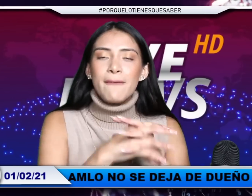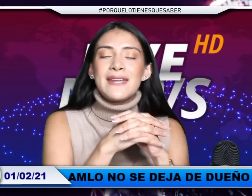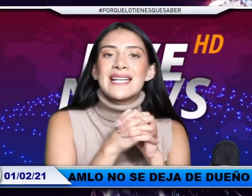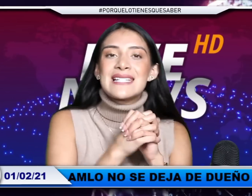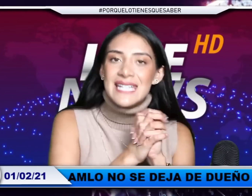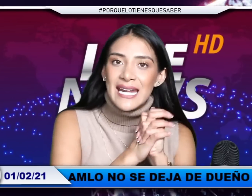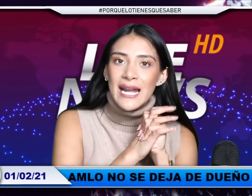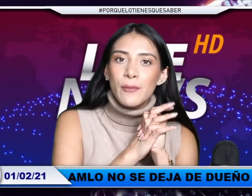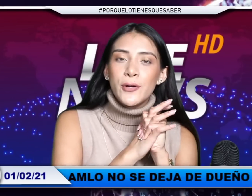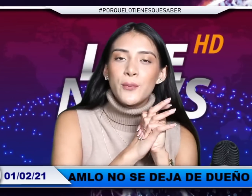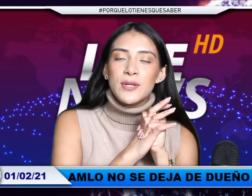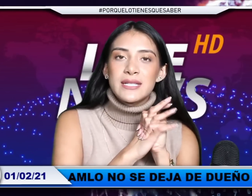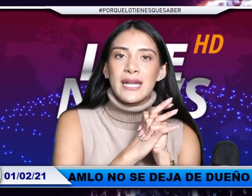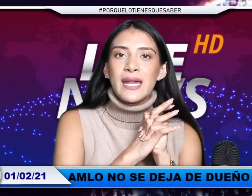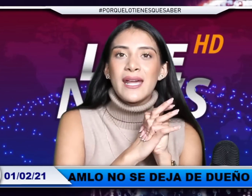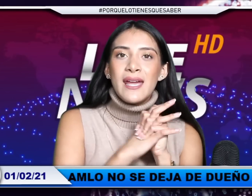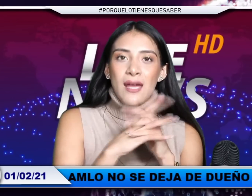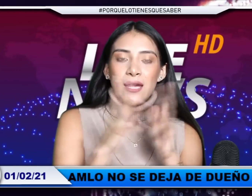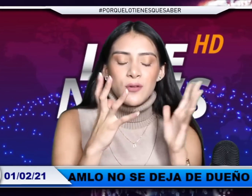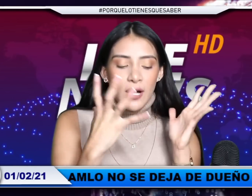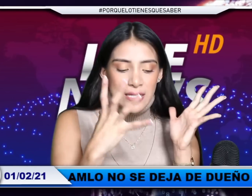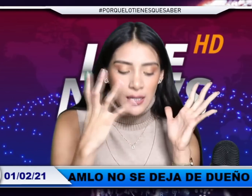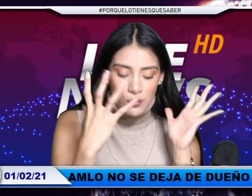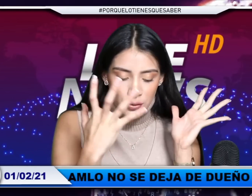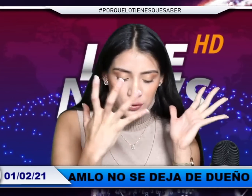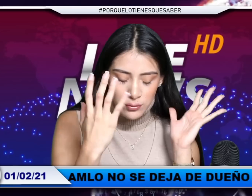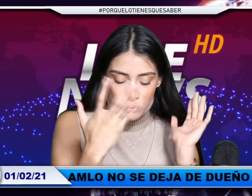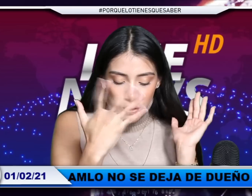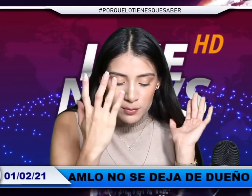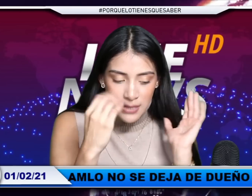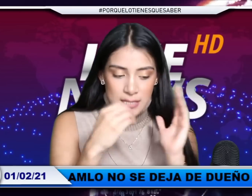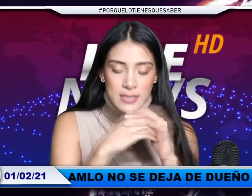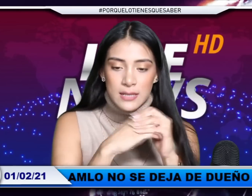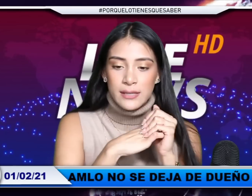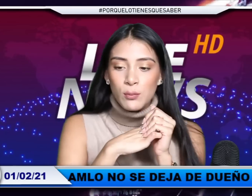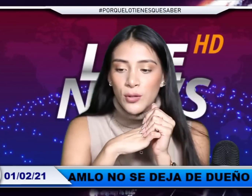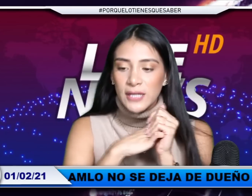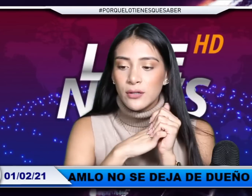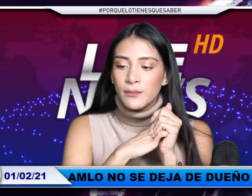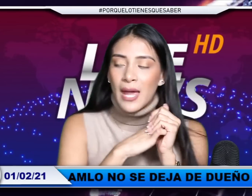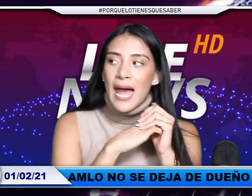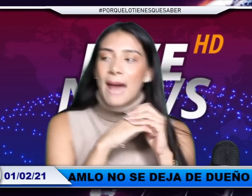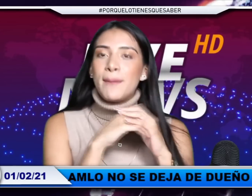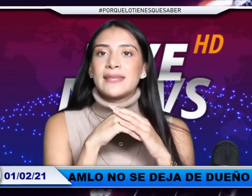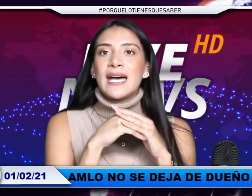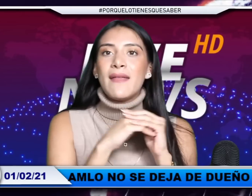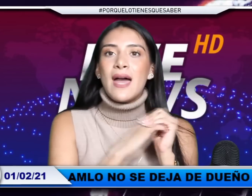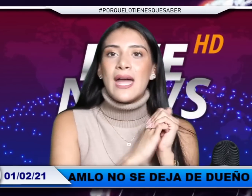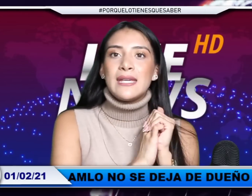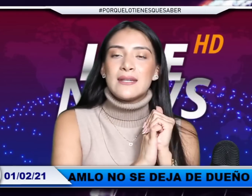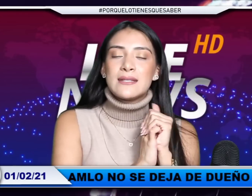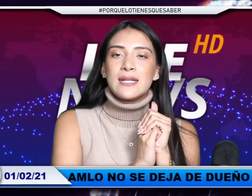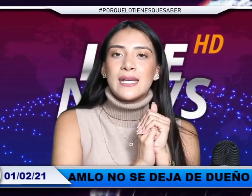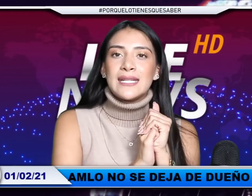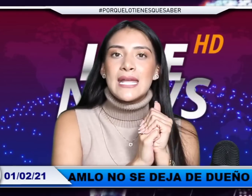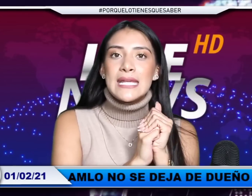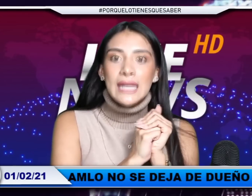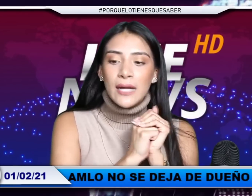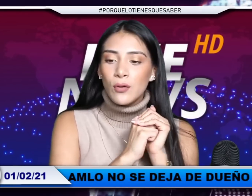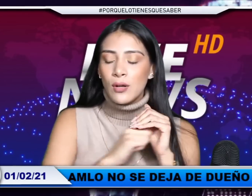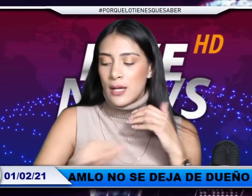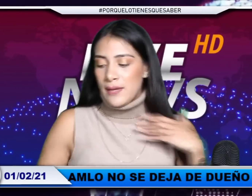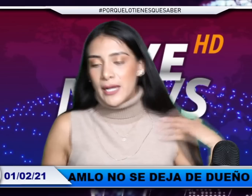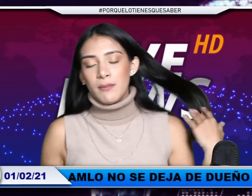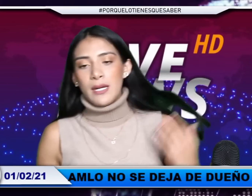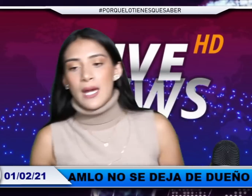de esta financiera. Bueno, pues que yo hace unos meses me sentía un poquito apretada ahí, de